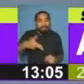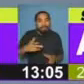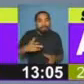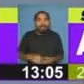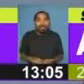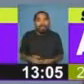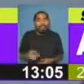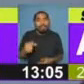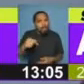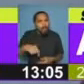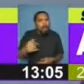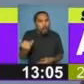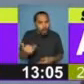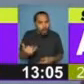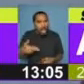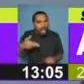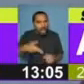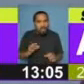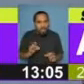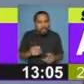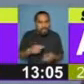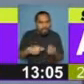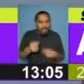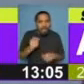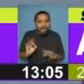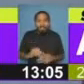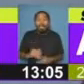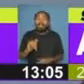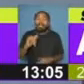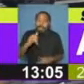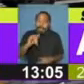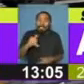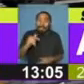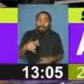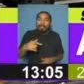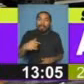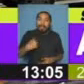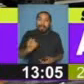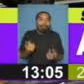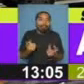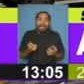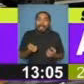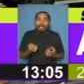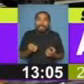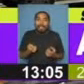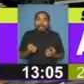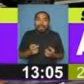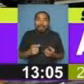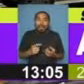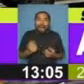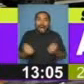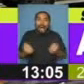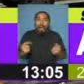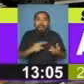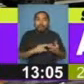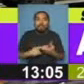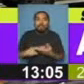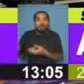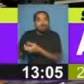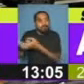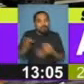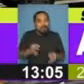no entregan combustible, ¿esto va a ocurrir? Sí, sí, porque nosotros recibimos diariamente el producto. Si no lo recibimos diariamente, empezamos a